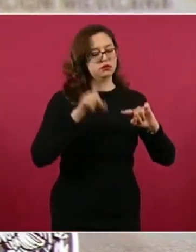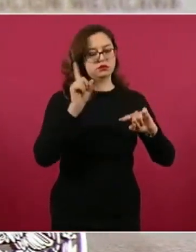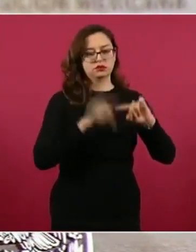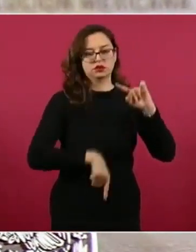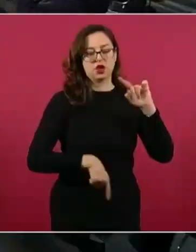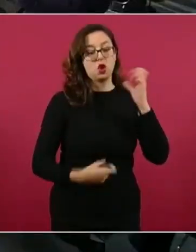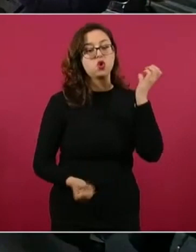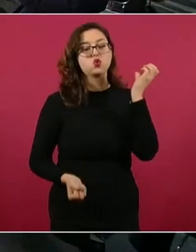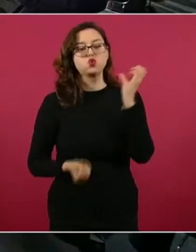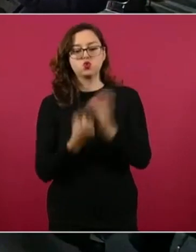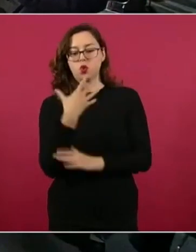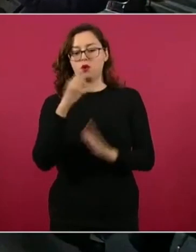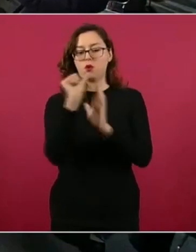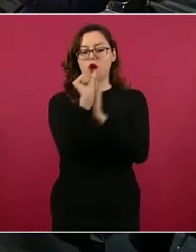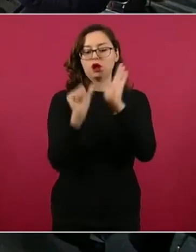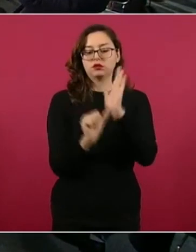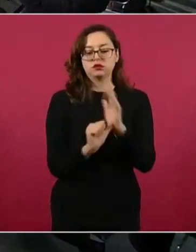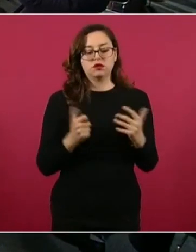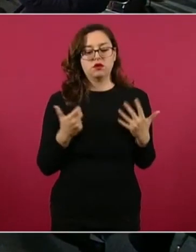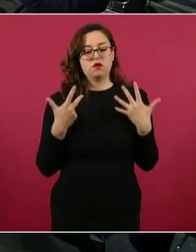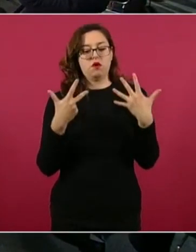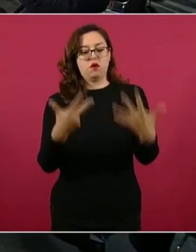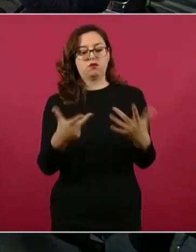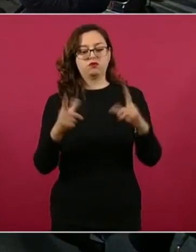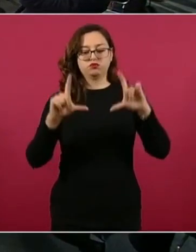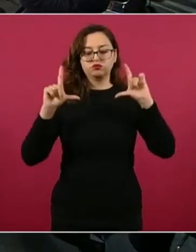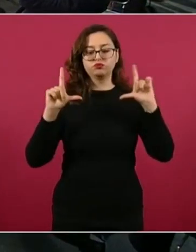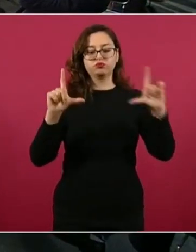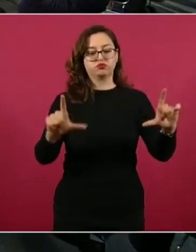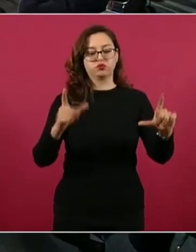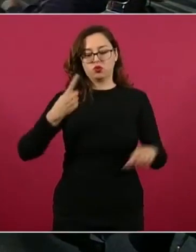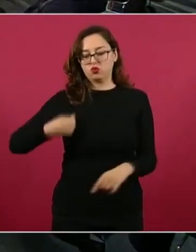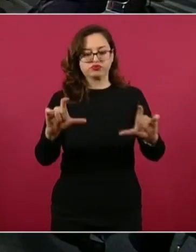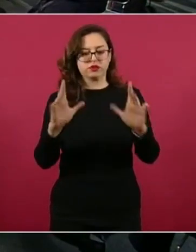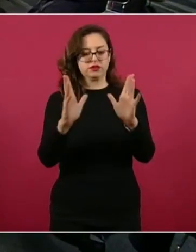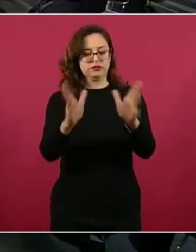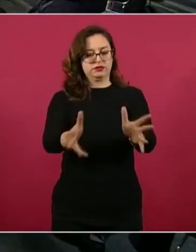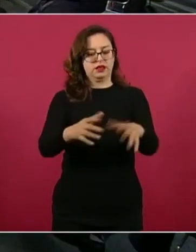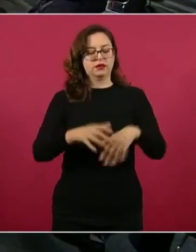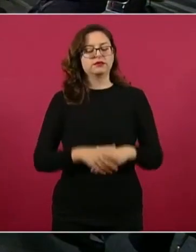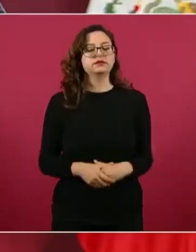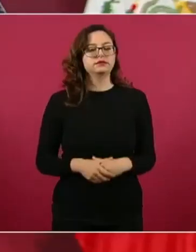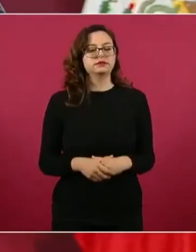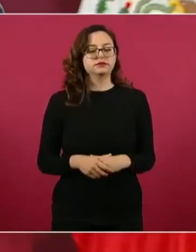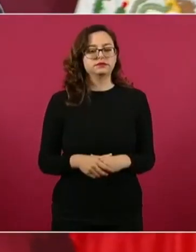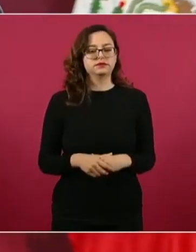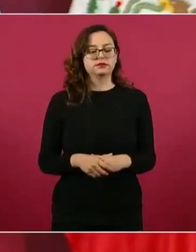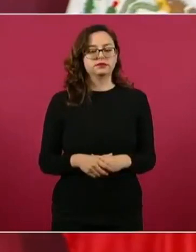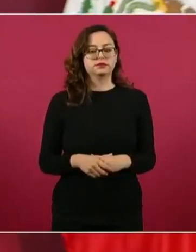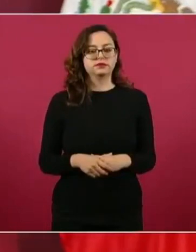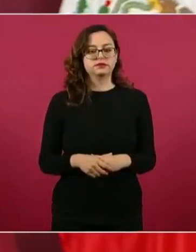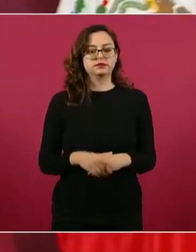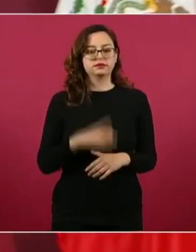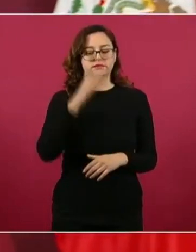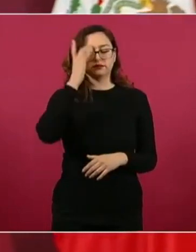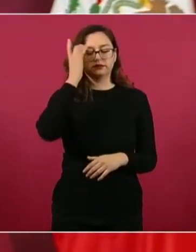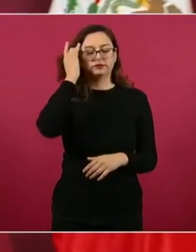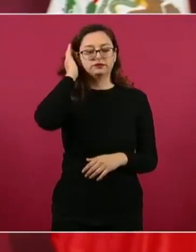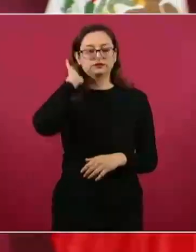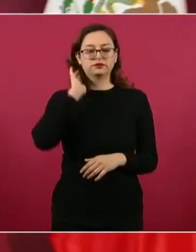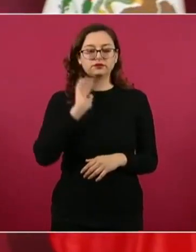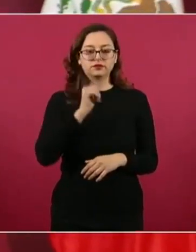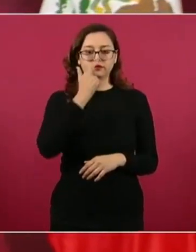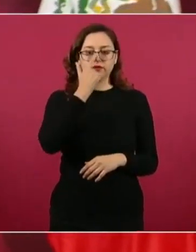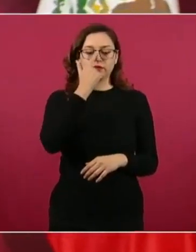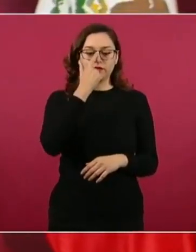el artículo octavo, que nosotros lo redactamos, porque si no se aceptaba,